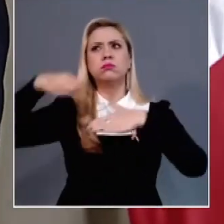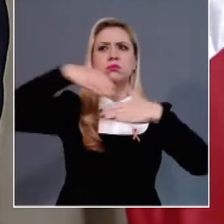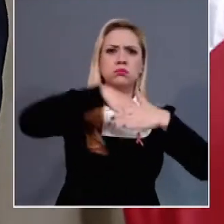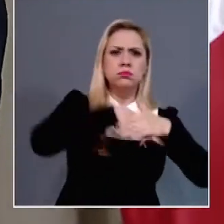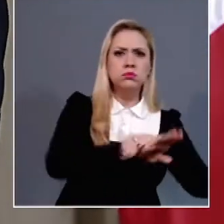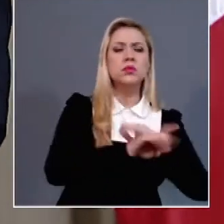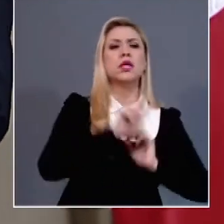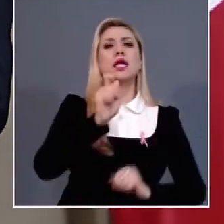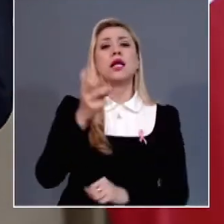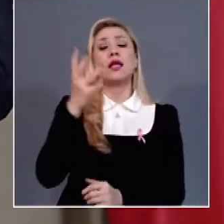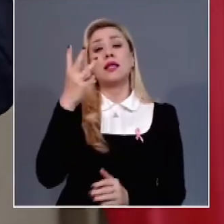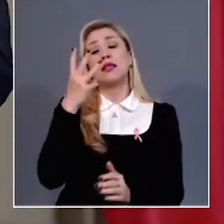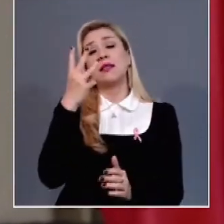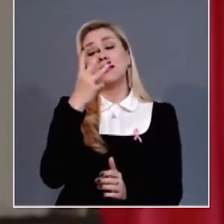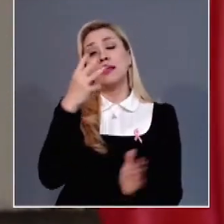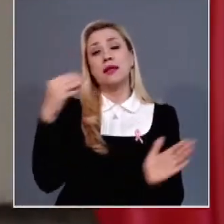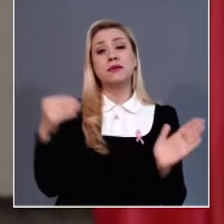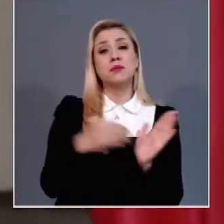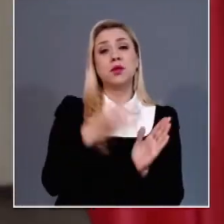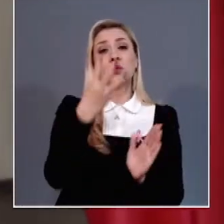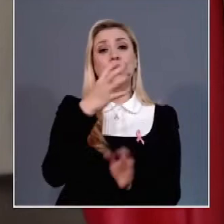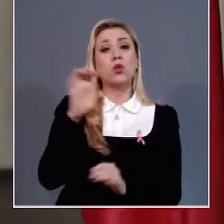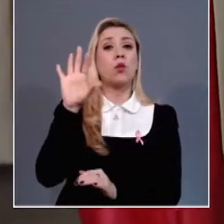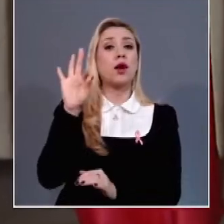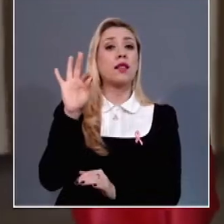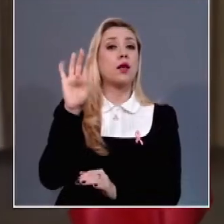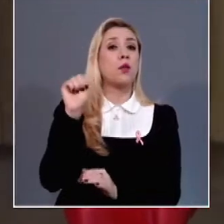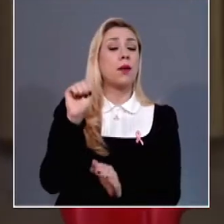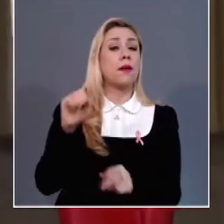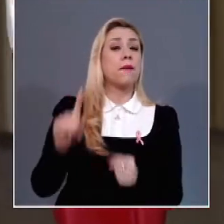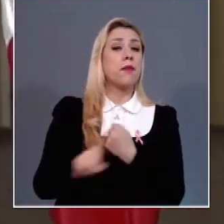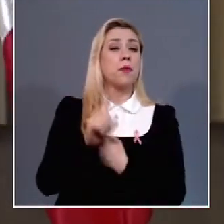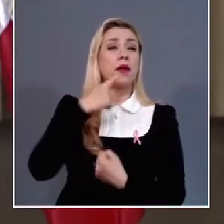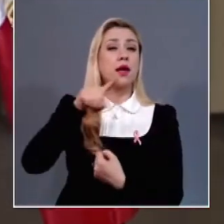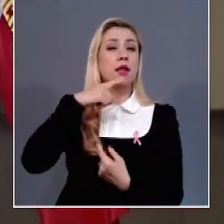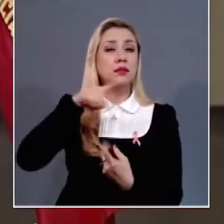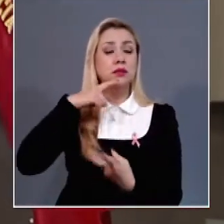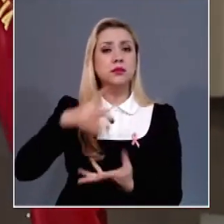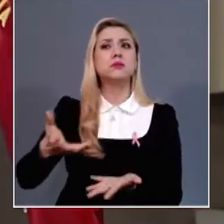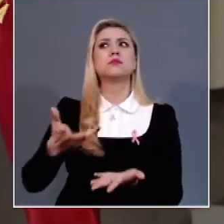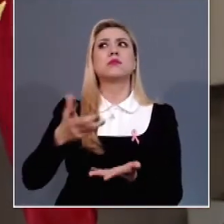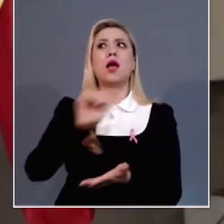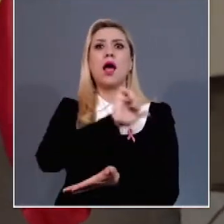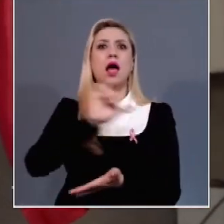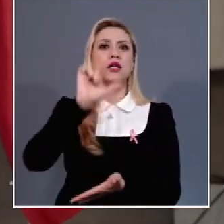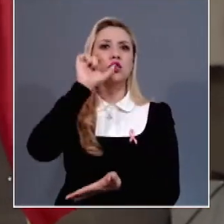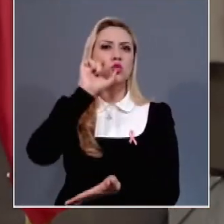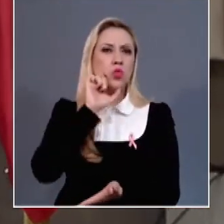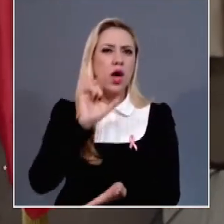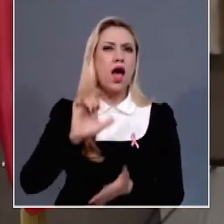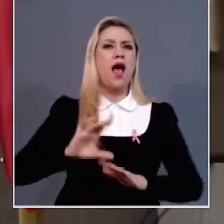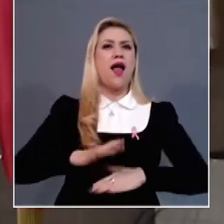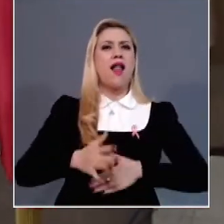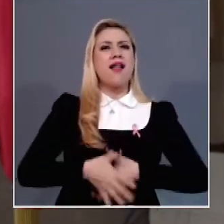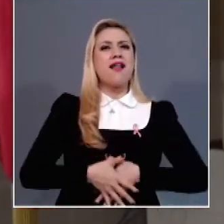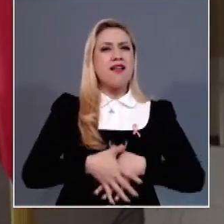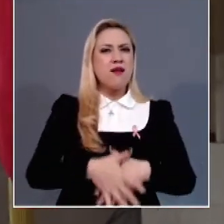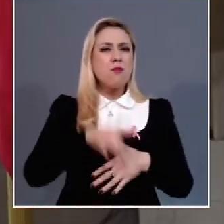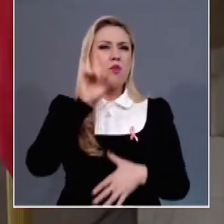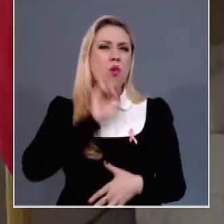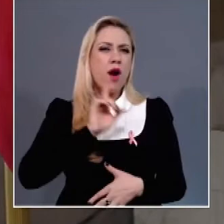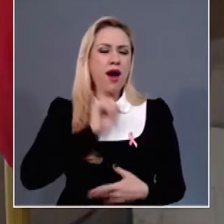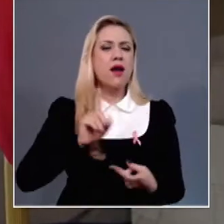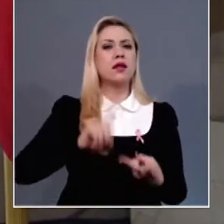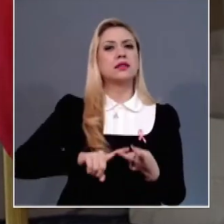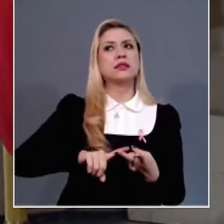43.345 asuntos, en los que han garantizado, entre otros, derechos sexuales y reproductivos de las mujeres, la objeción de conciencia en el ámbito